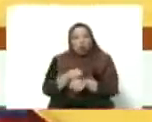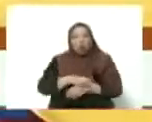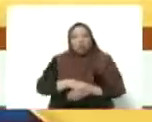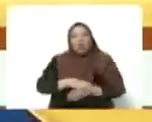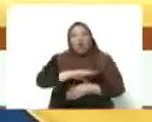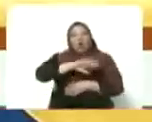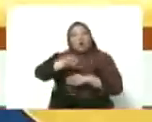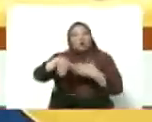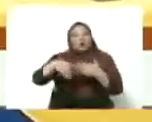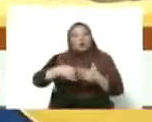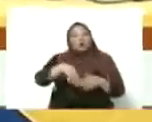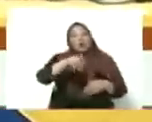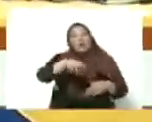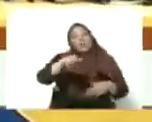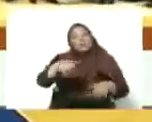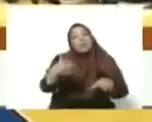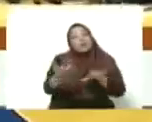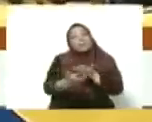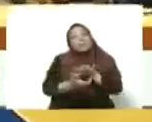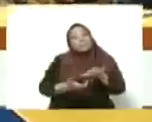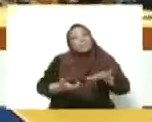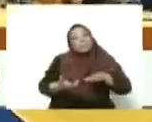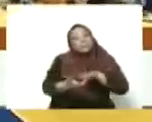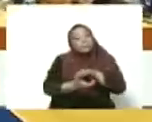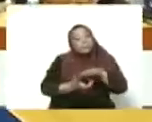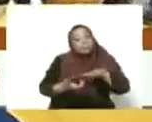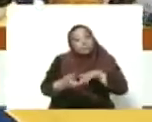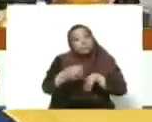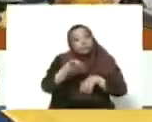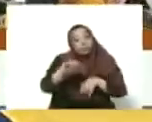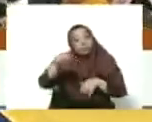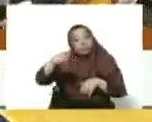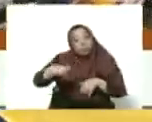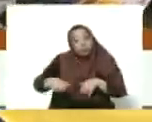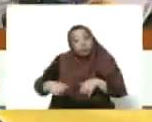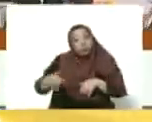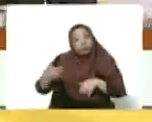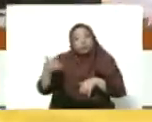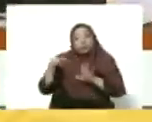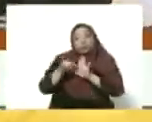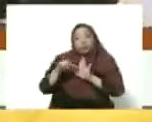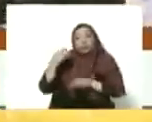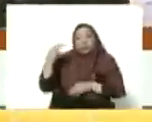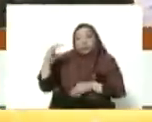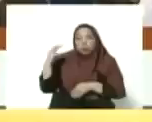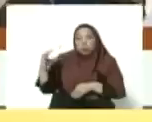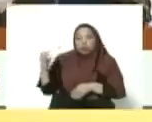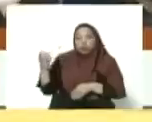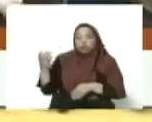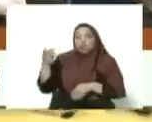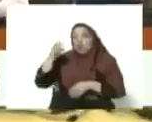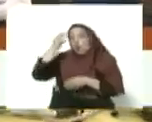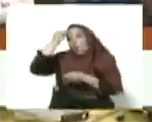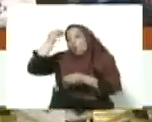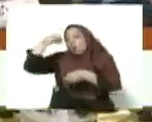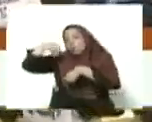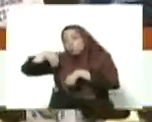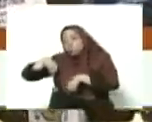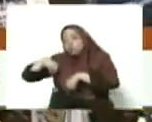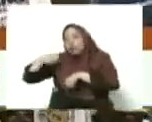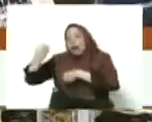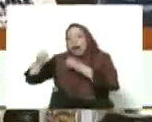todos esos problemas fronterizos de una manera conjunta se aborden y se le dé una